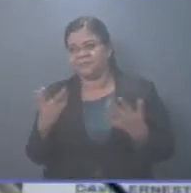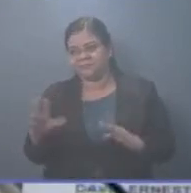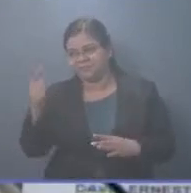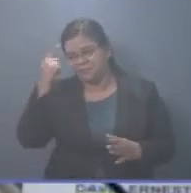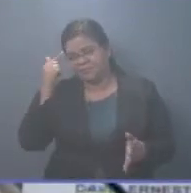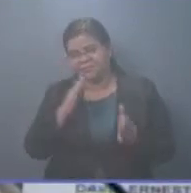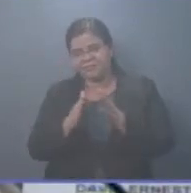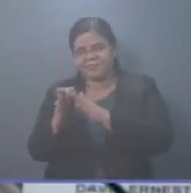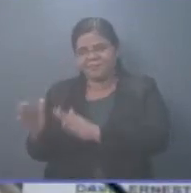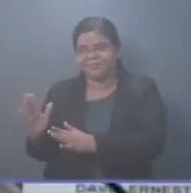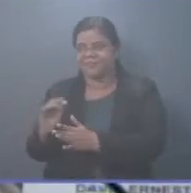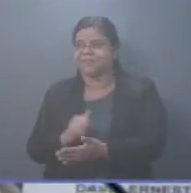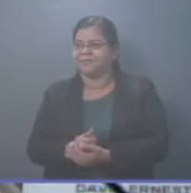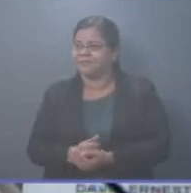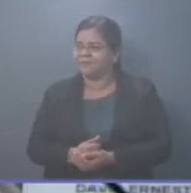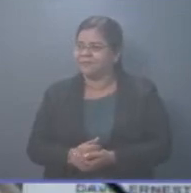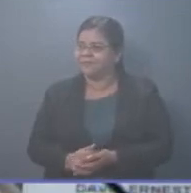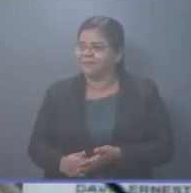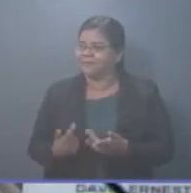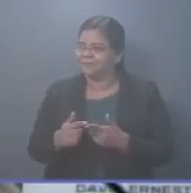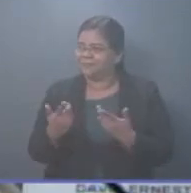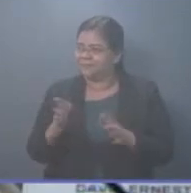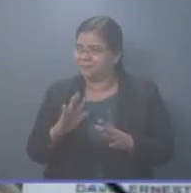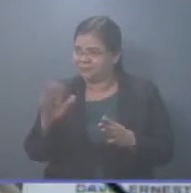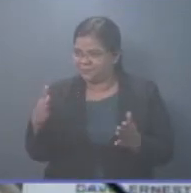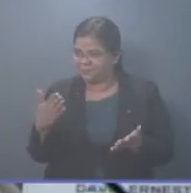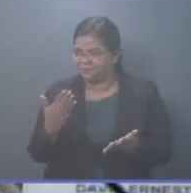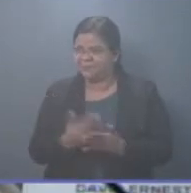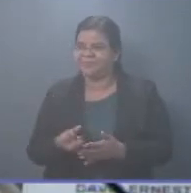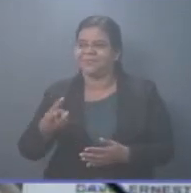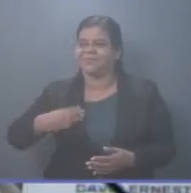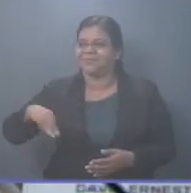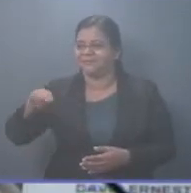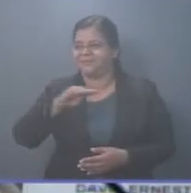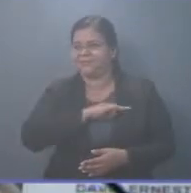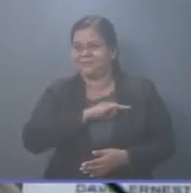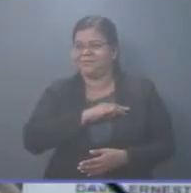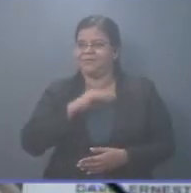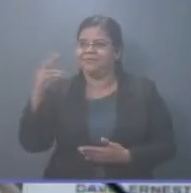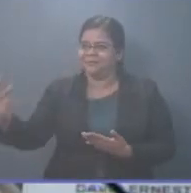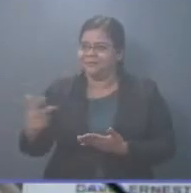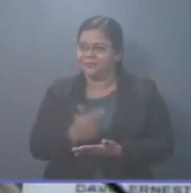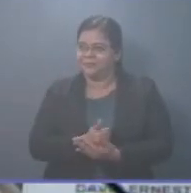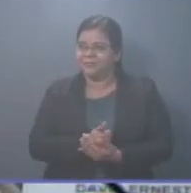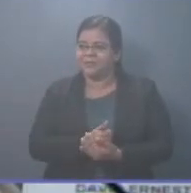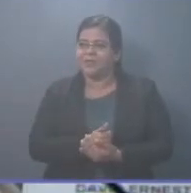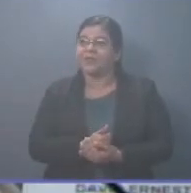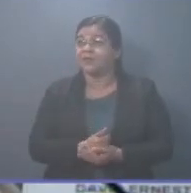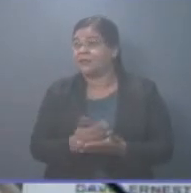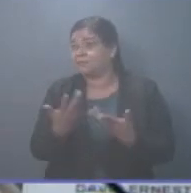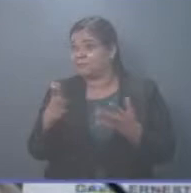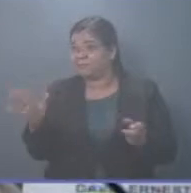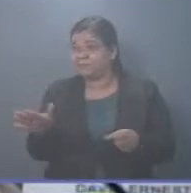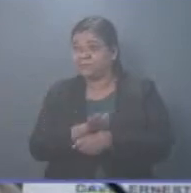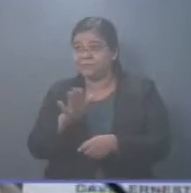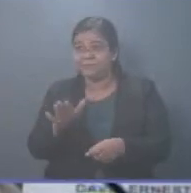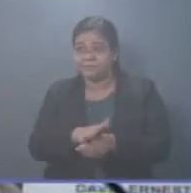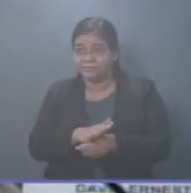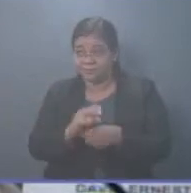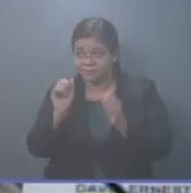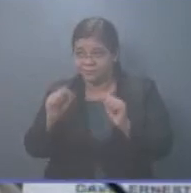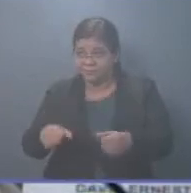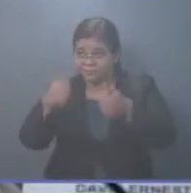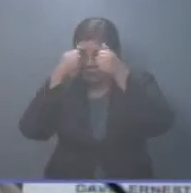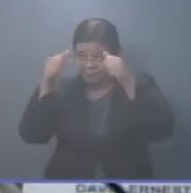desde ya la obligación para que el Ministerio de Hacienda tome todas las previsiones necesarias para asignar